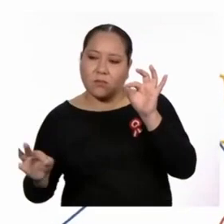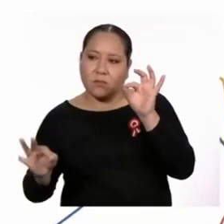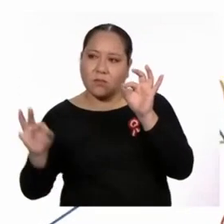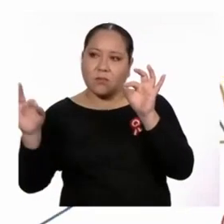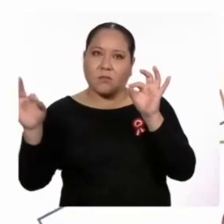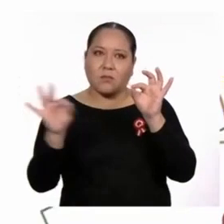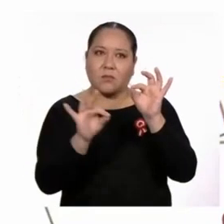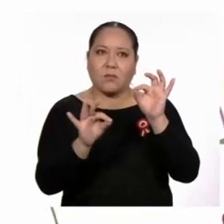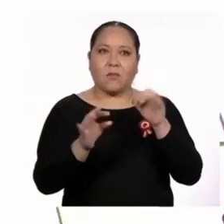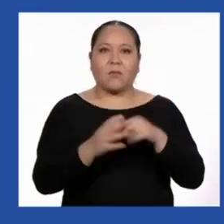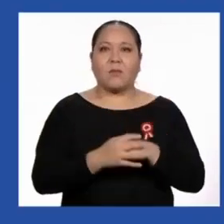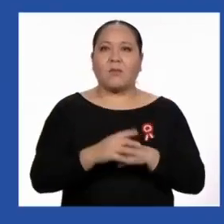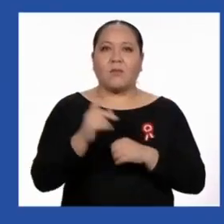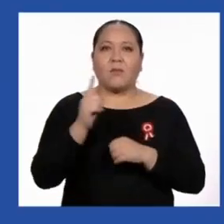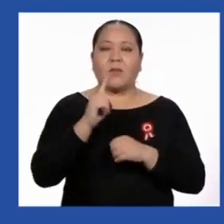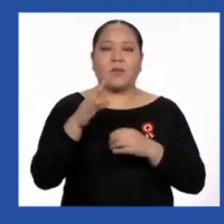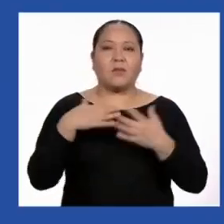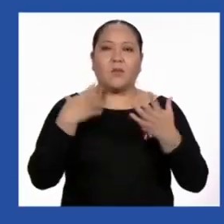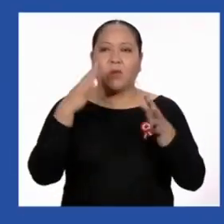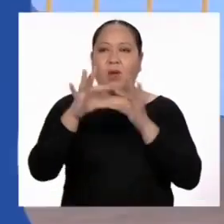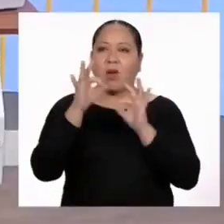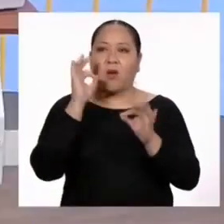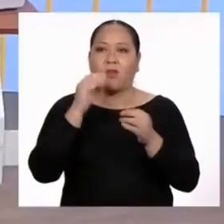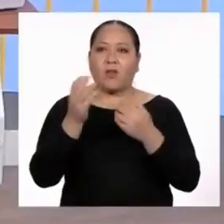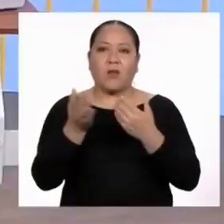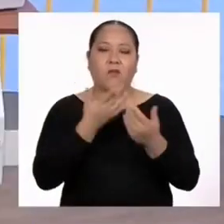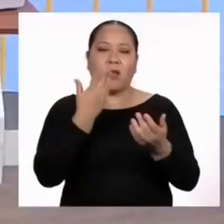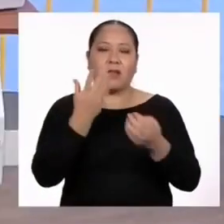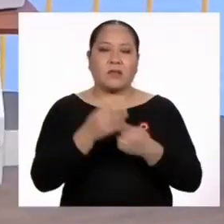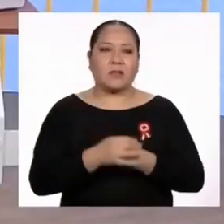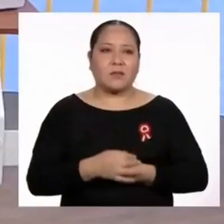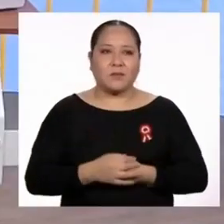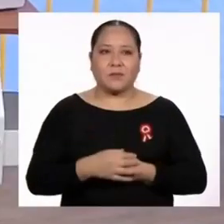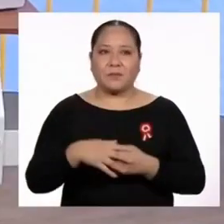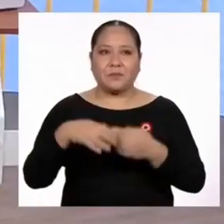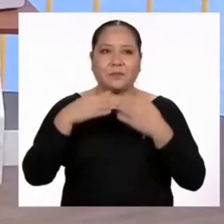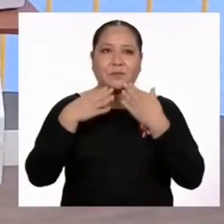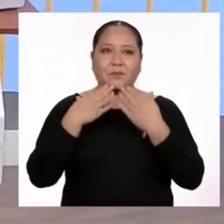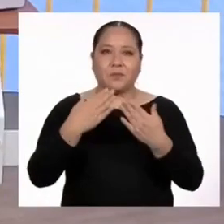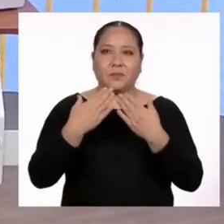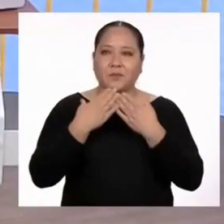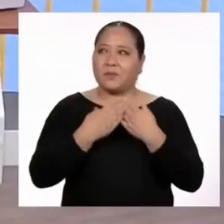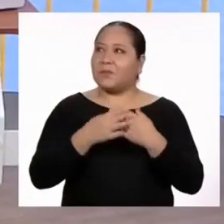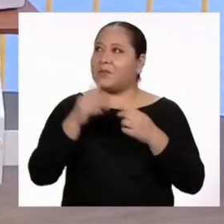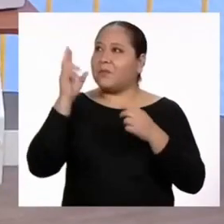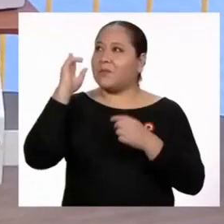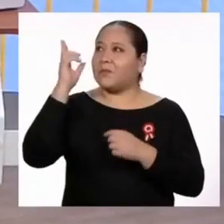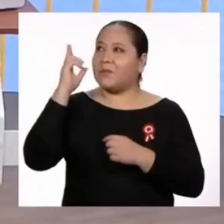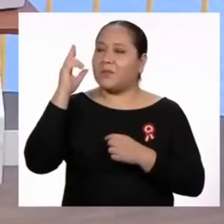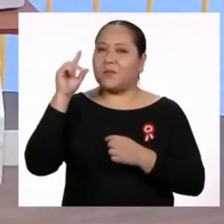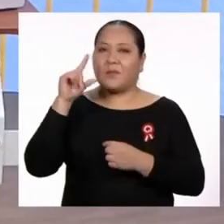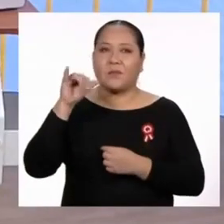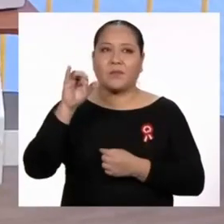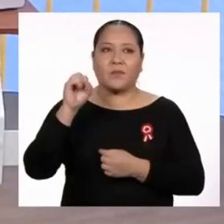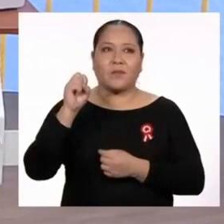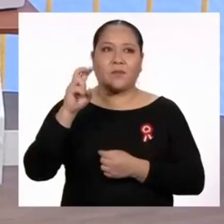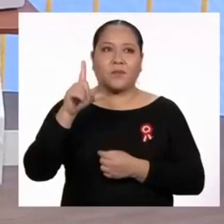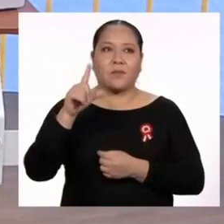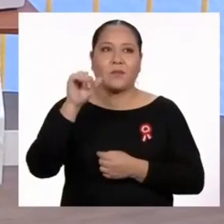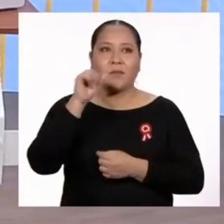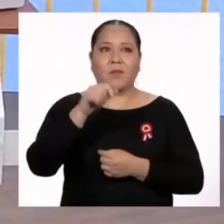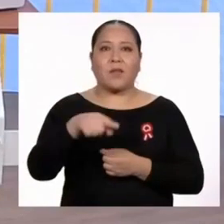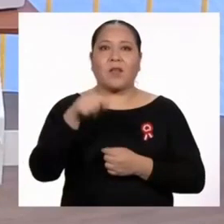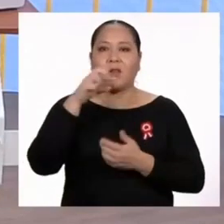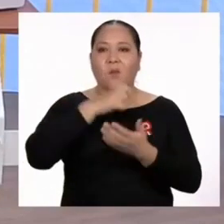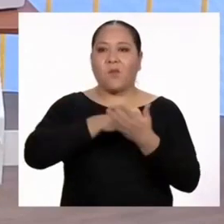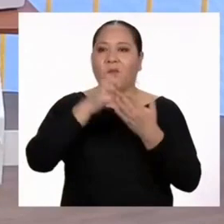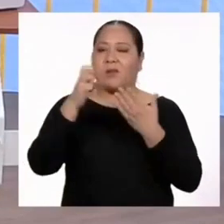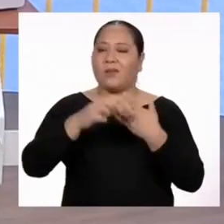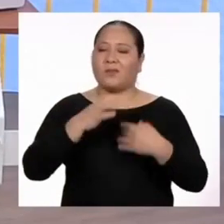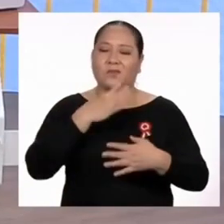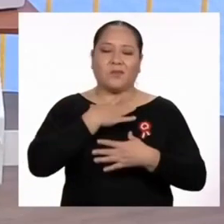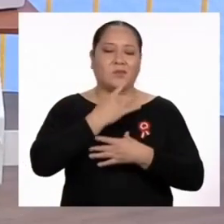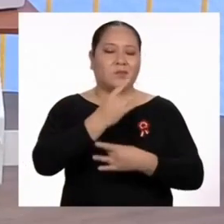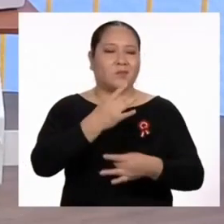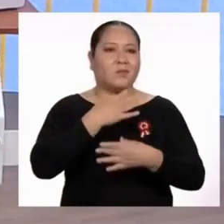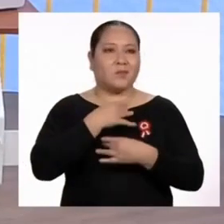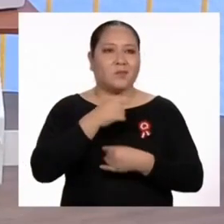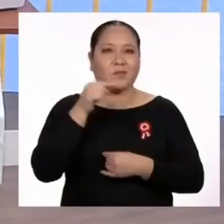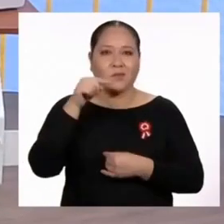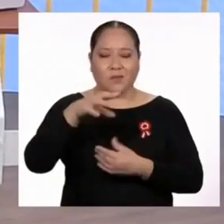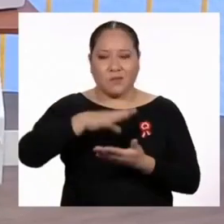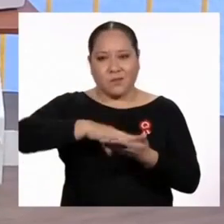siendo así impredecible. Muchas gracias, profesora Gisela. Hemos tenido un programa muy